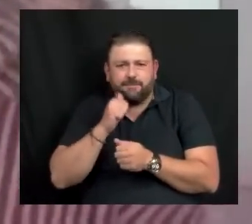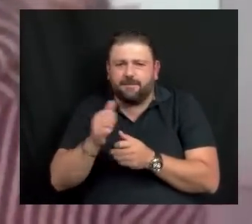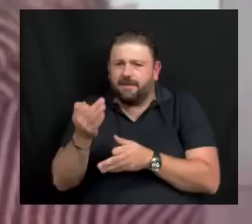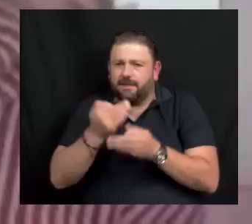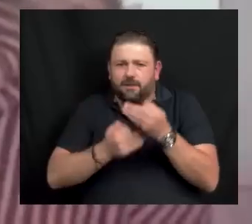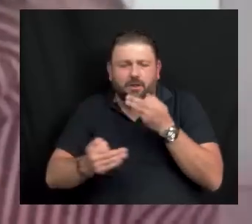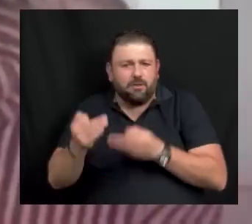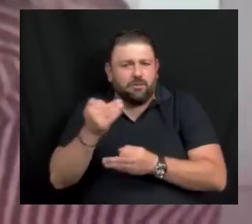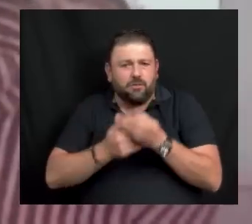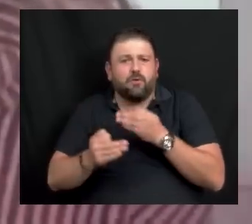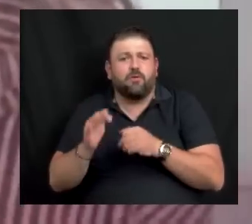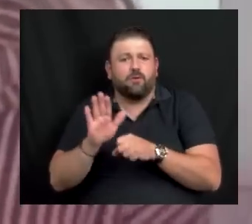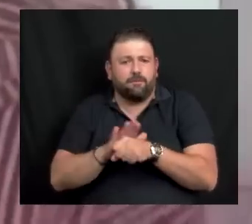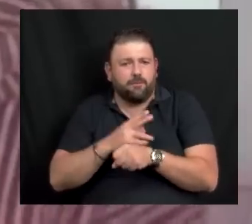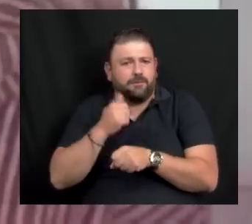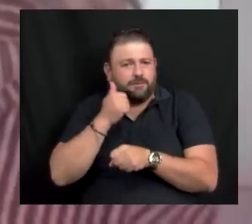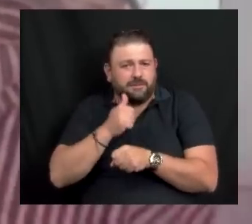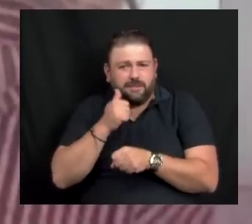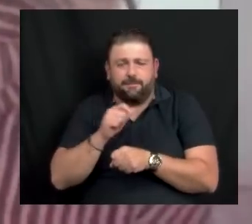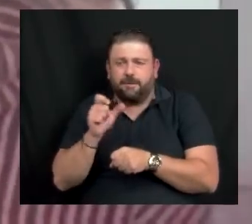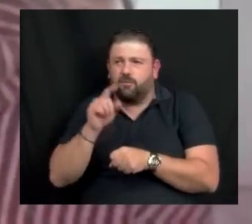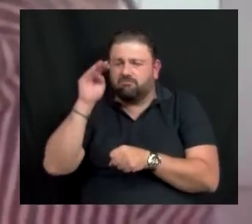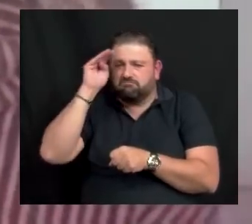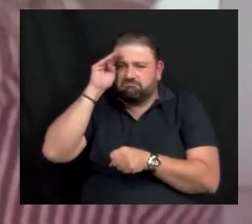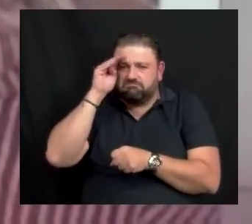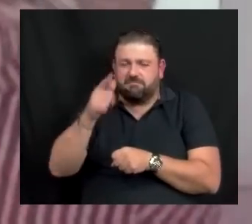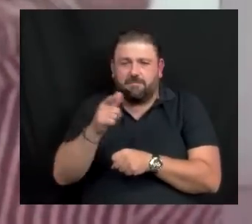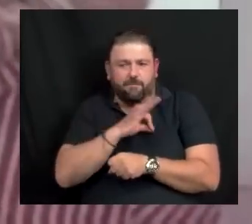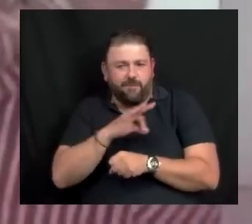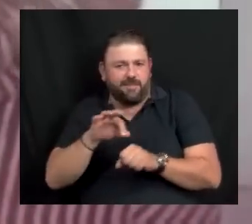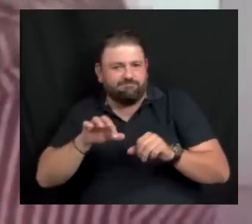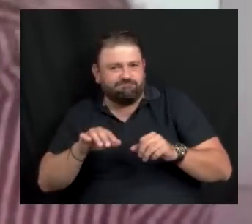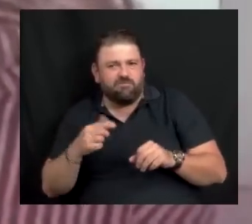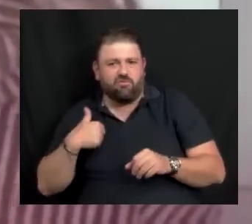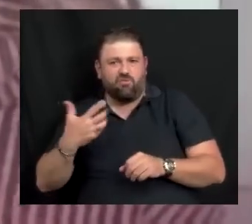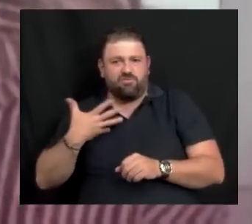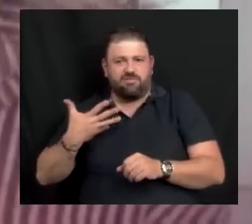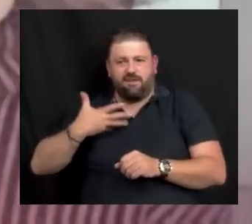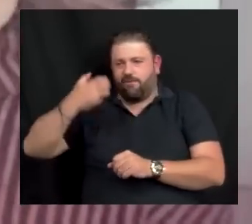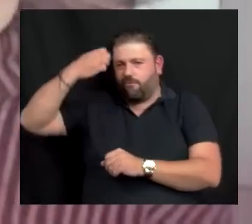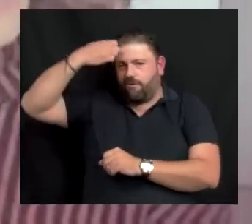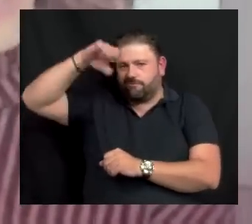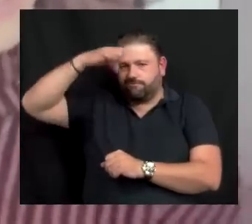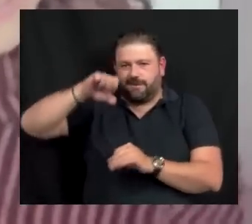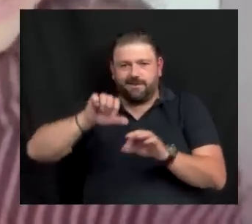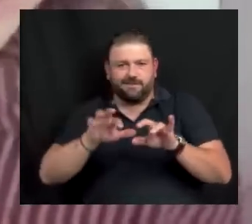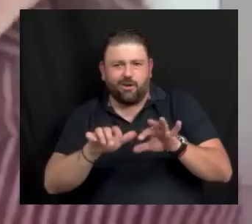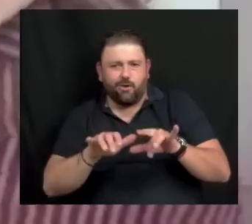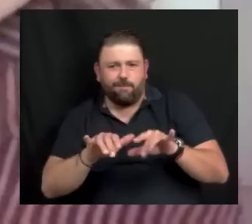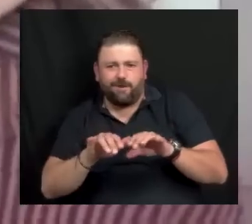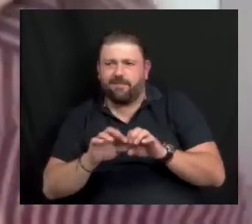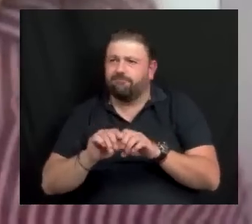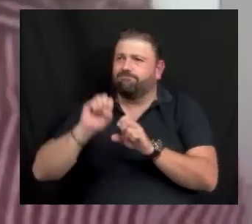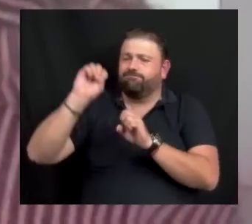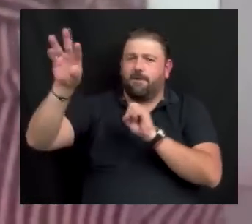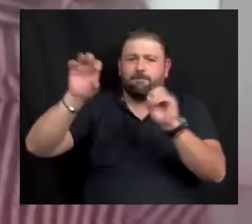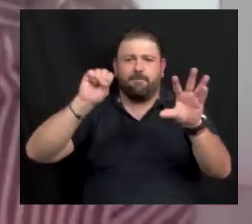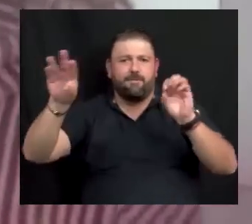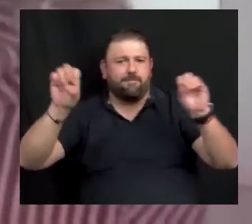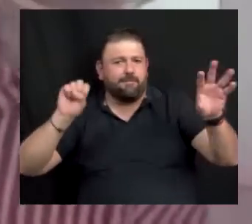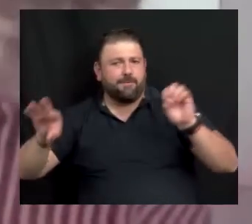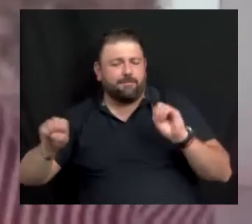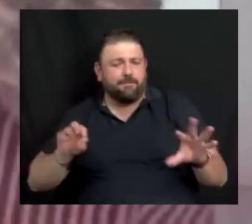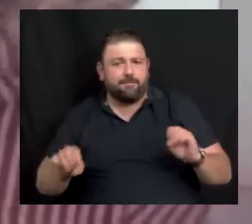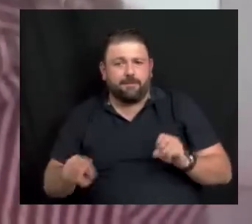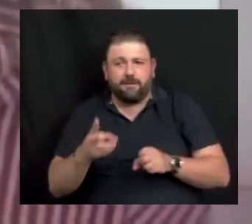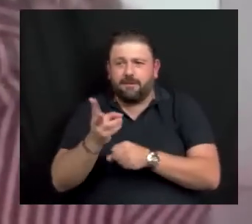llegar a pensar, a decirle a tu distribuidor, oye, muévele a la computadora, a tu Facebook, contacta gente en Medellín, contacta gente y empieza a